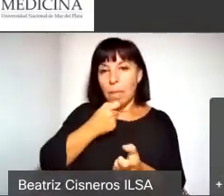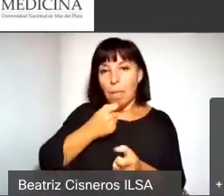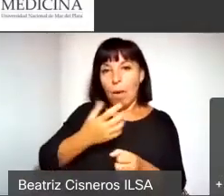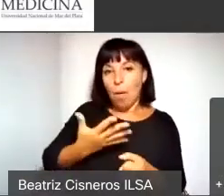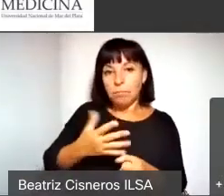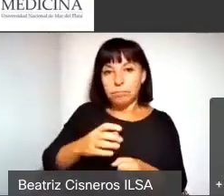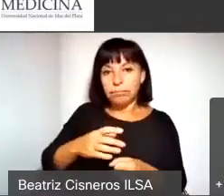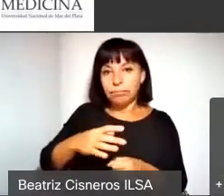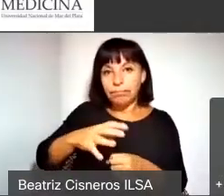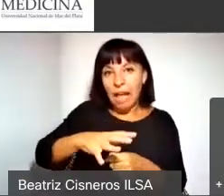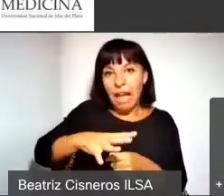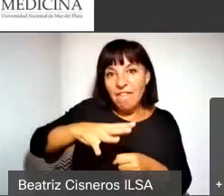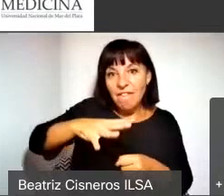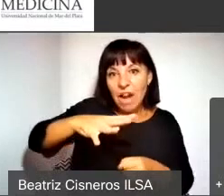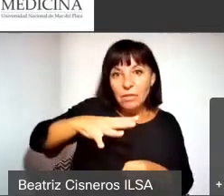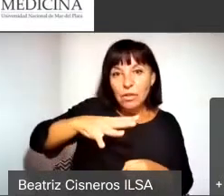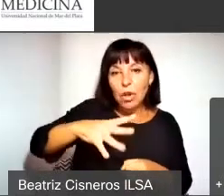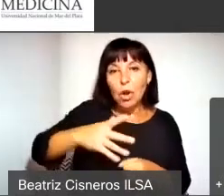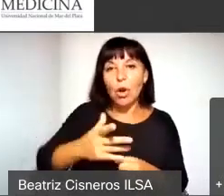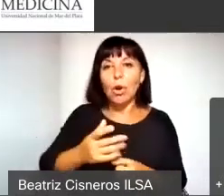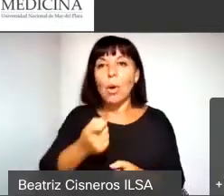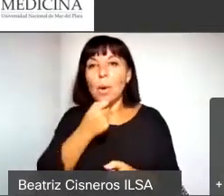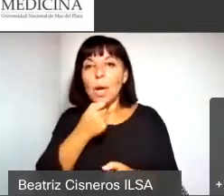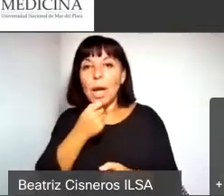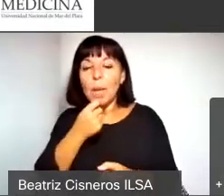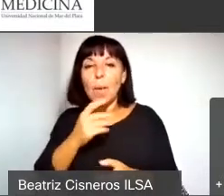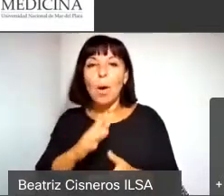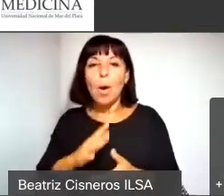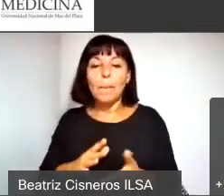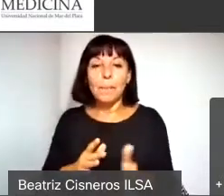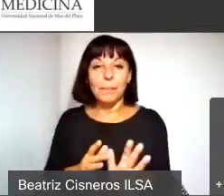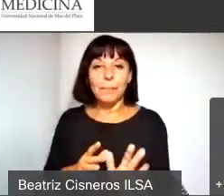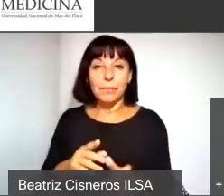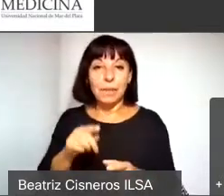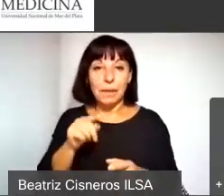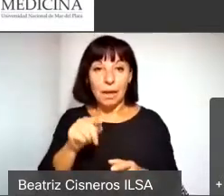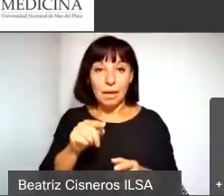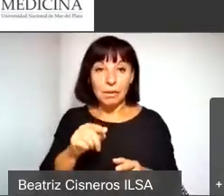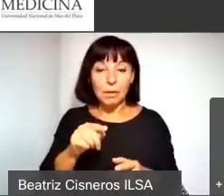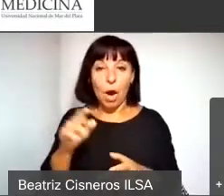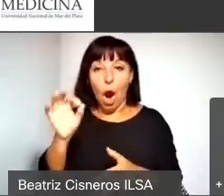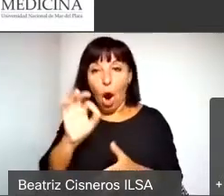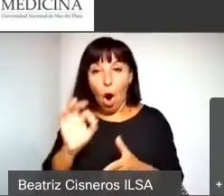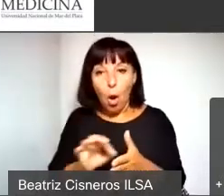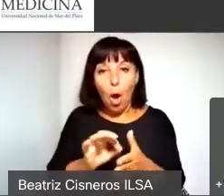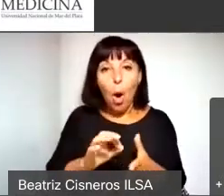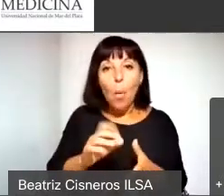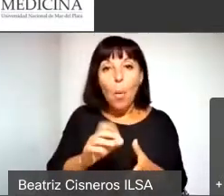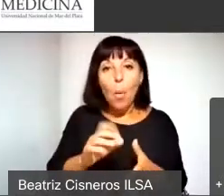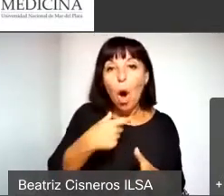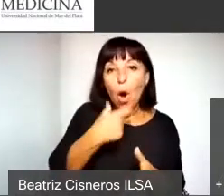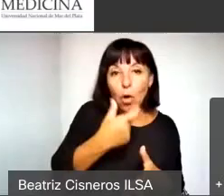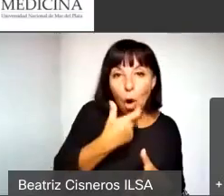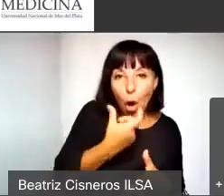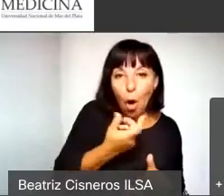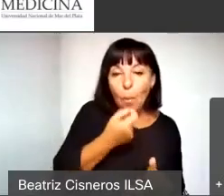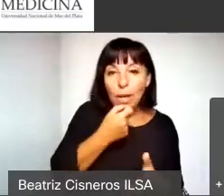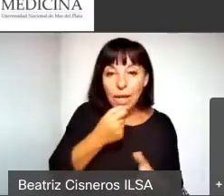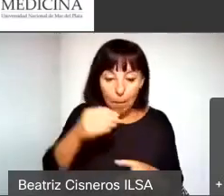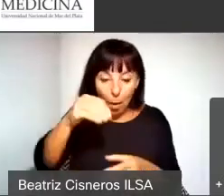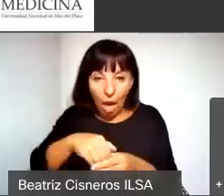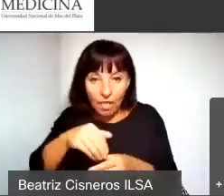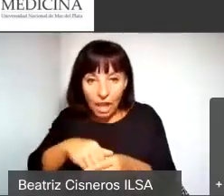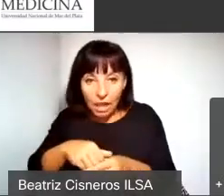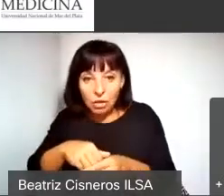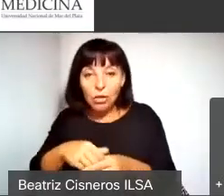También, si nosotros pensamos en un glóbulo rojo, en un eritrocito, este tipo de moléculas que forman parte del glicocálix es